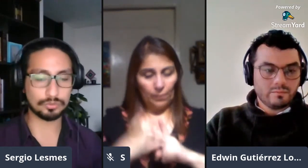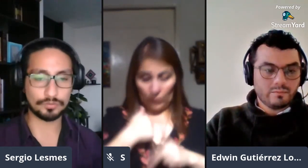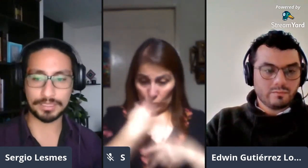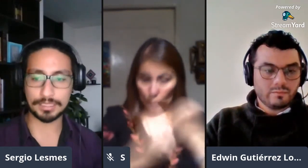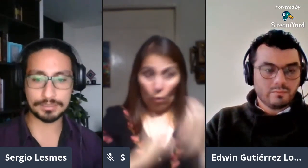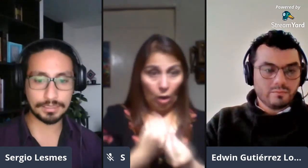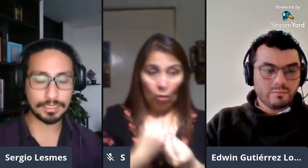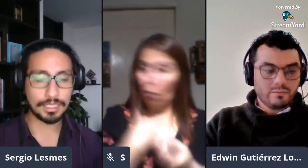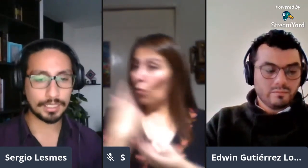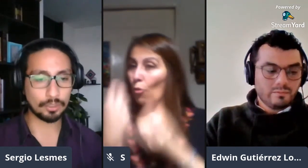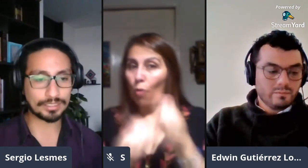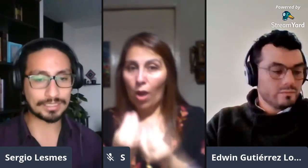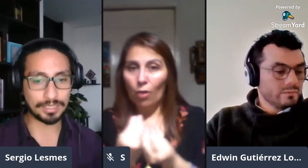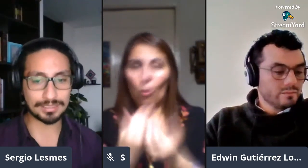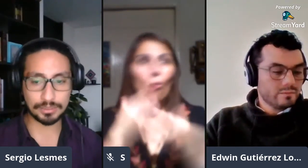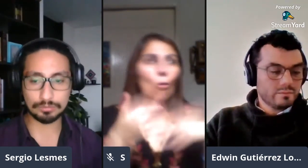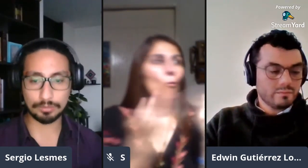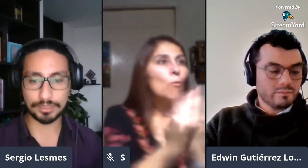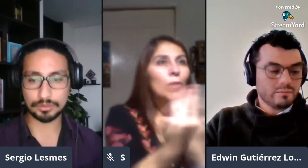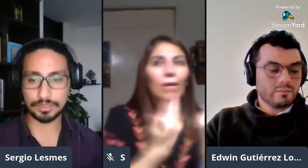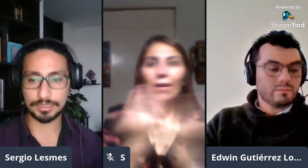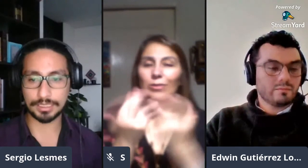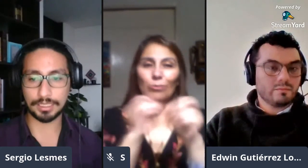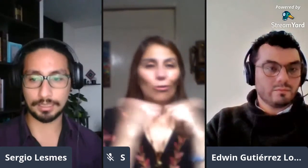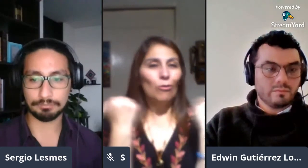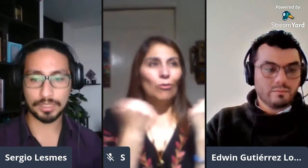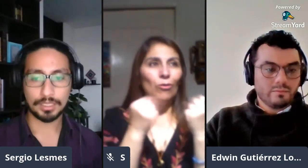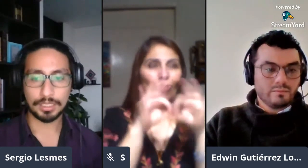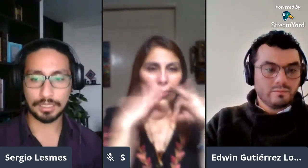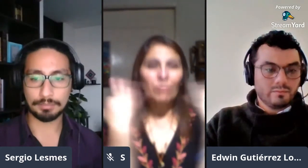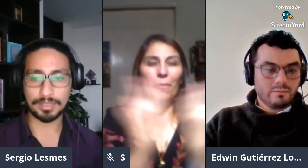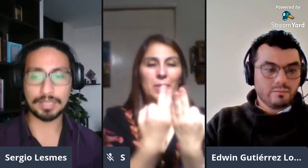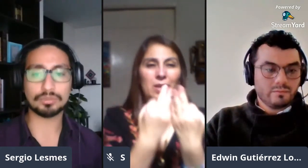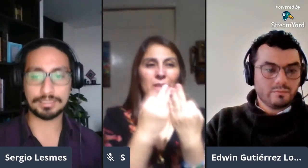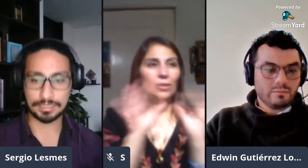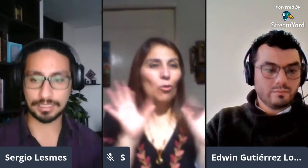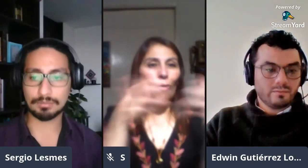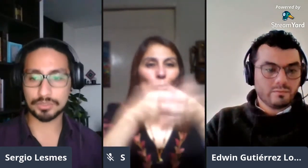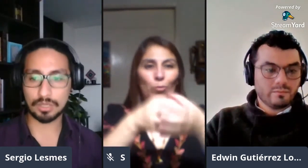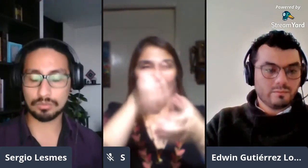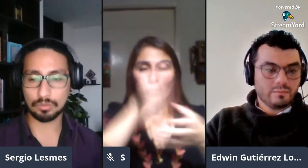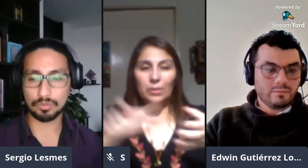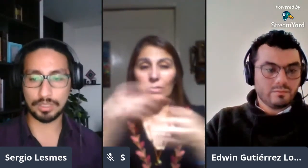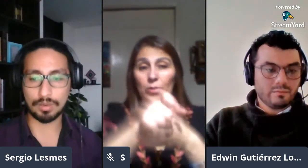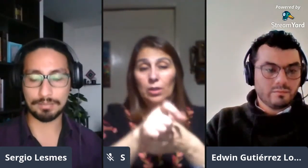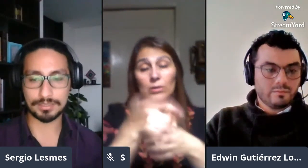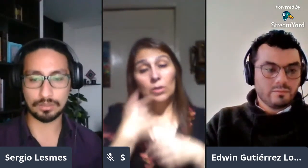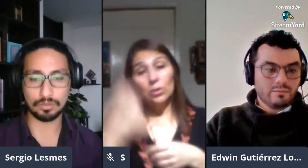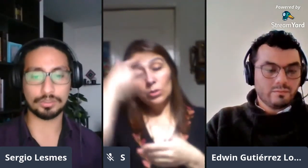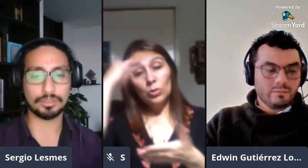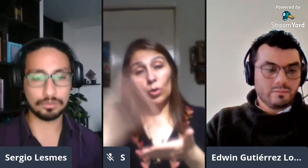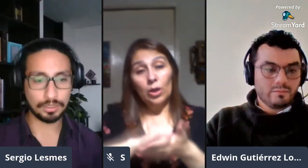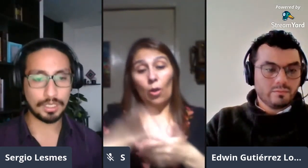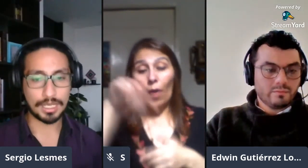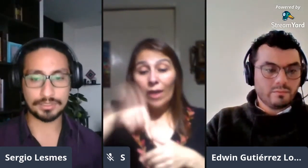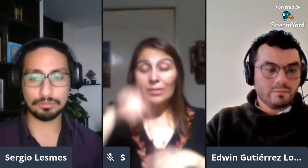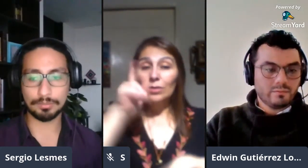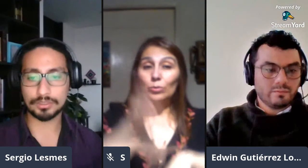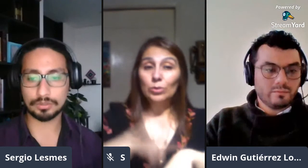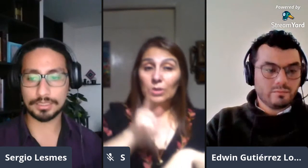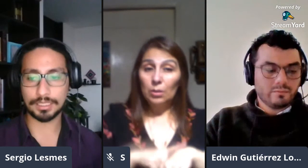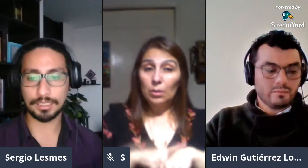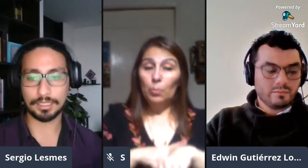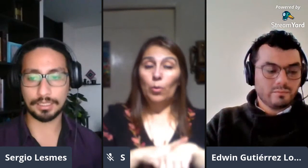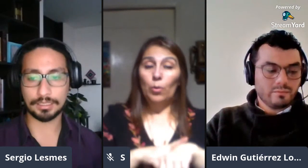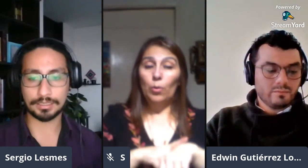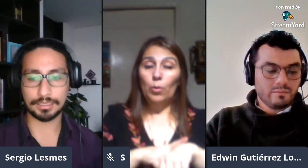relación con sus familias. Es decir, creo que también ha sido un momento en el que, para utilizar, digamos, ya un lenguaje más ecológico, ha sido un